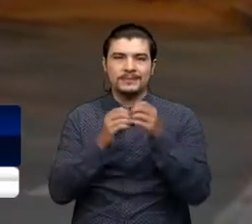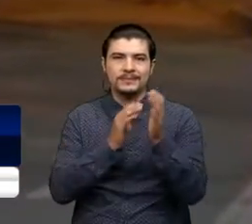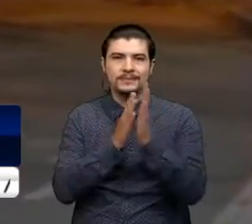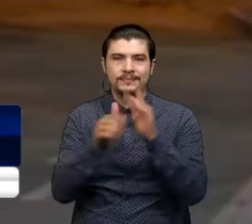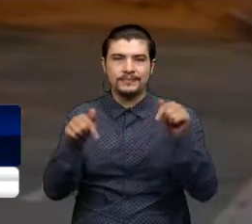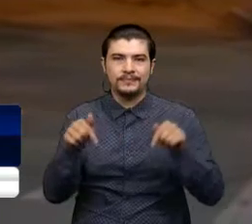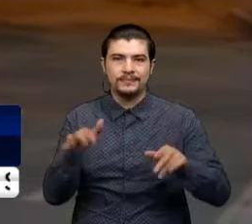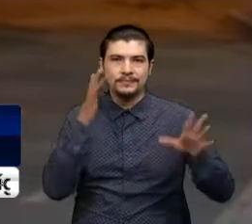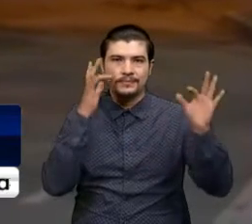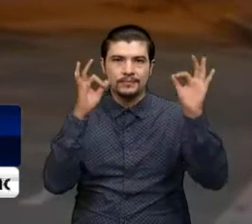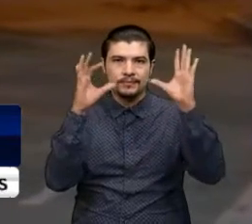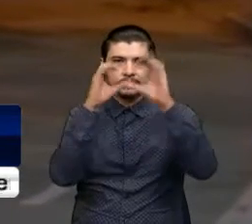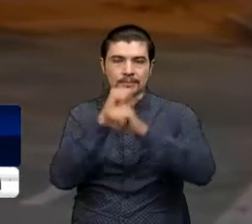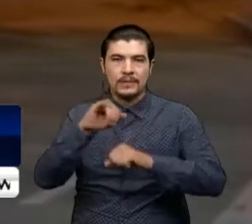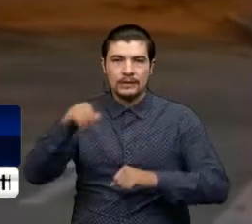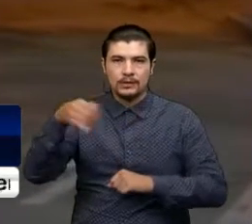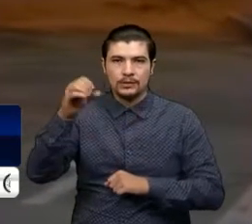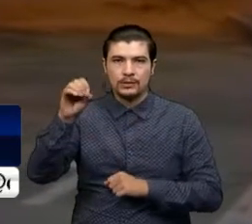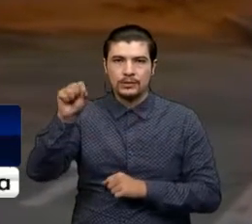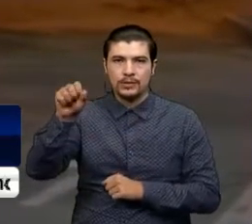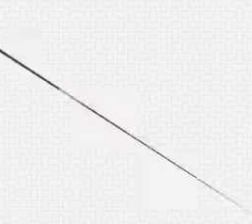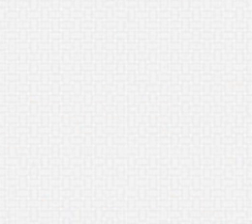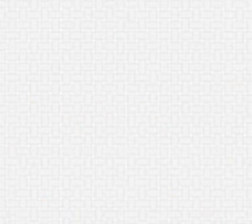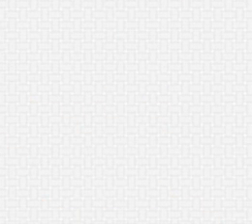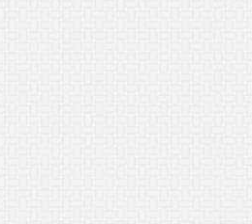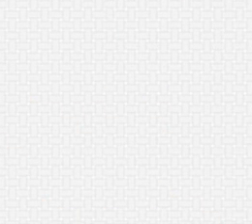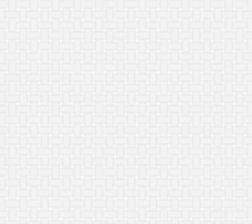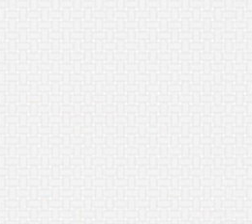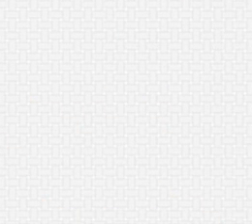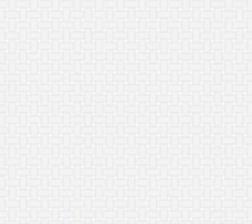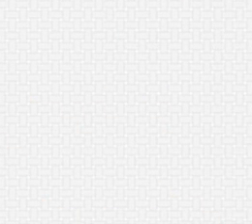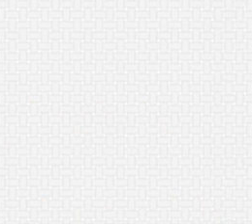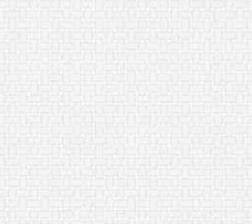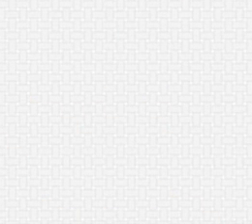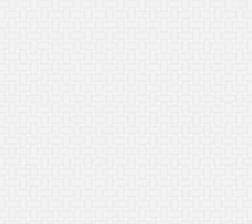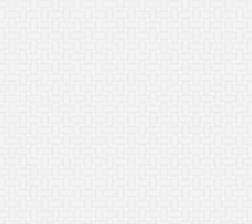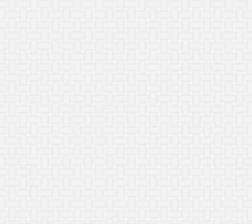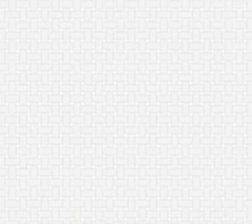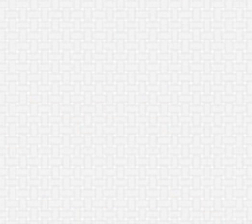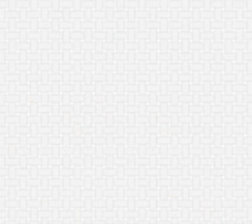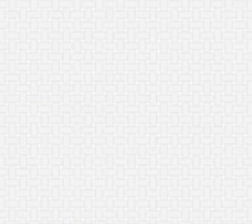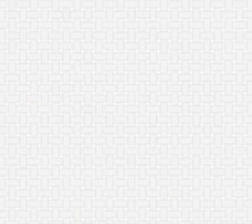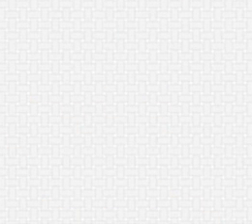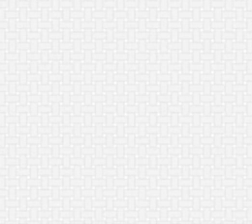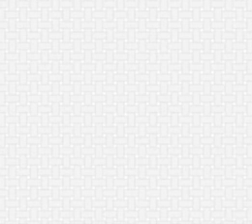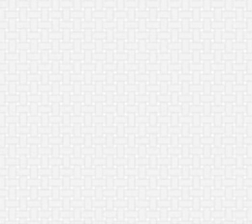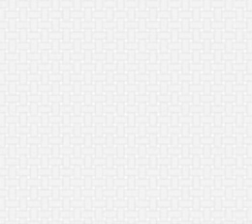Pavón, informó Joana Niño para Oriente Noticias. Canaltro.com